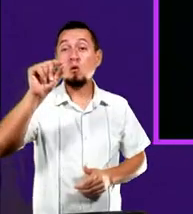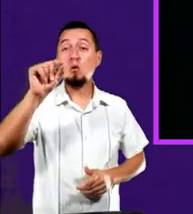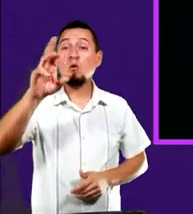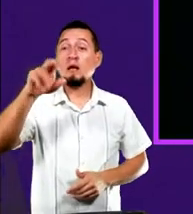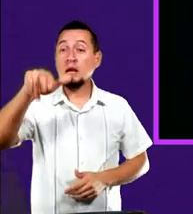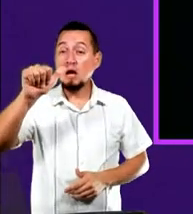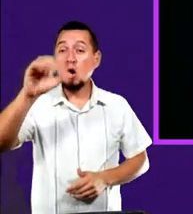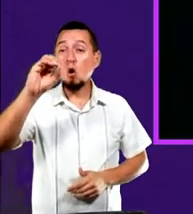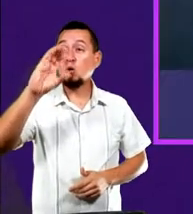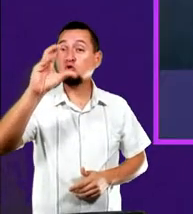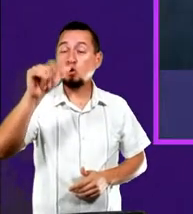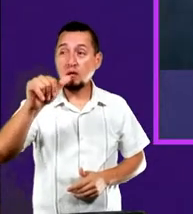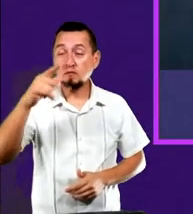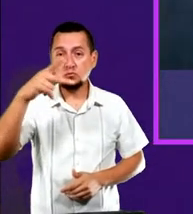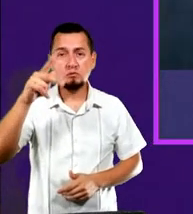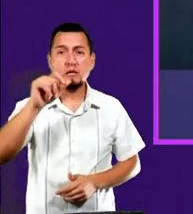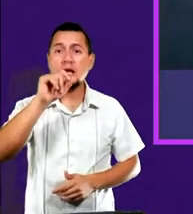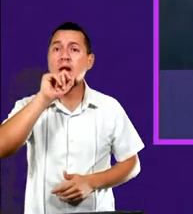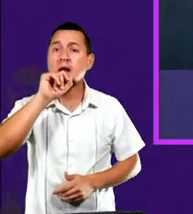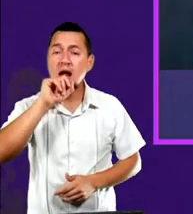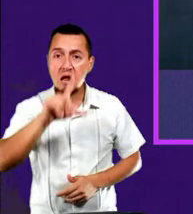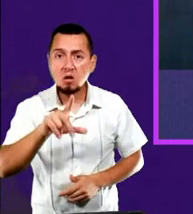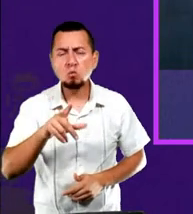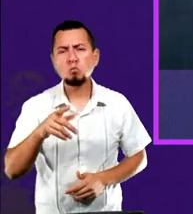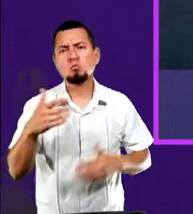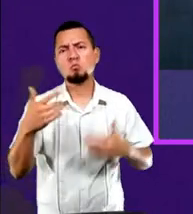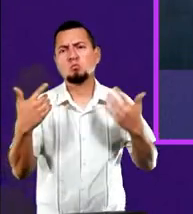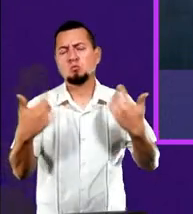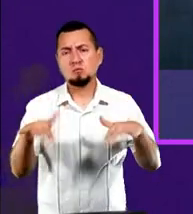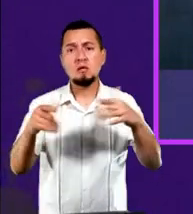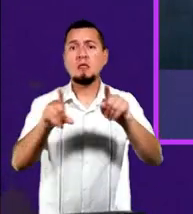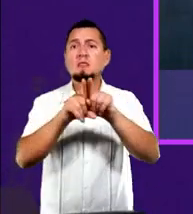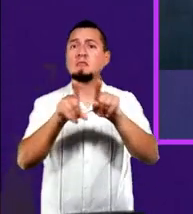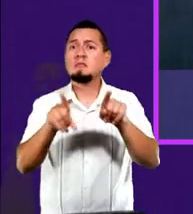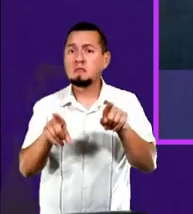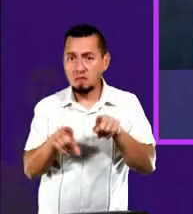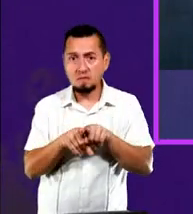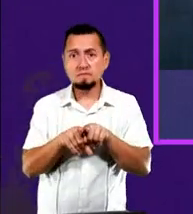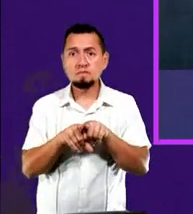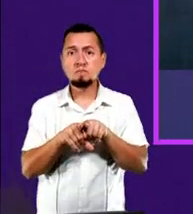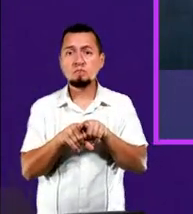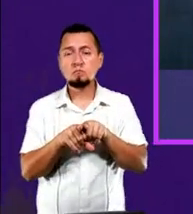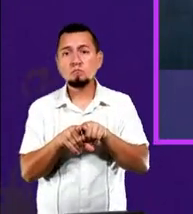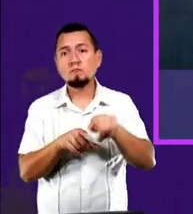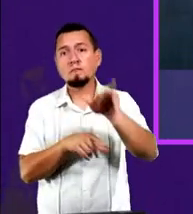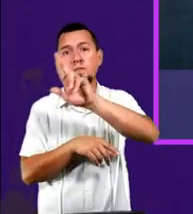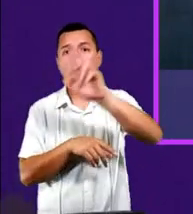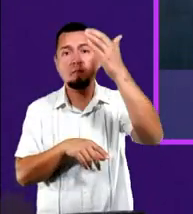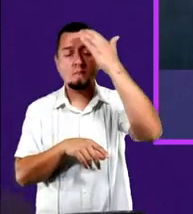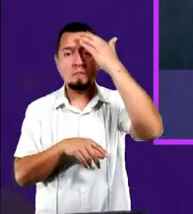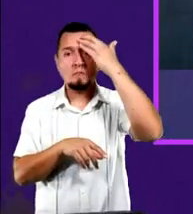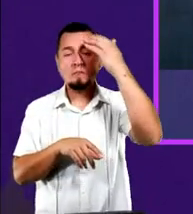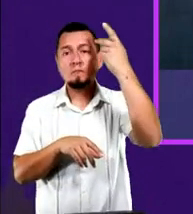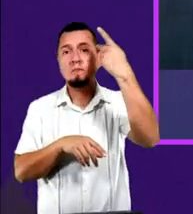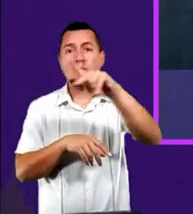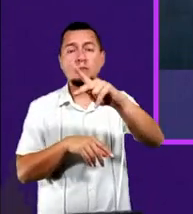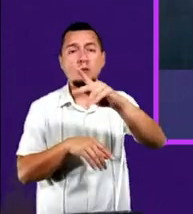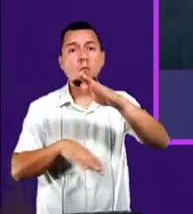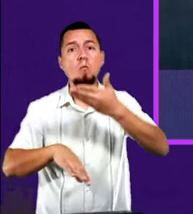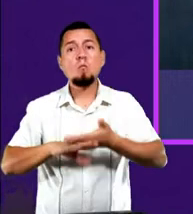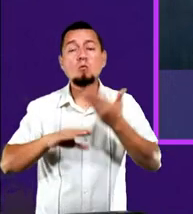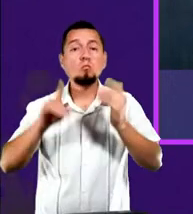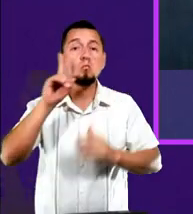Jaliscienses, aquí también es un hito muy interesante, mujeres muy jóvenes en los